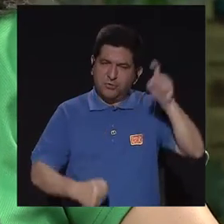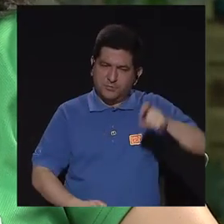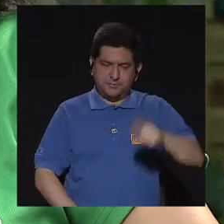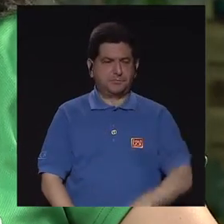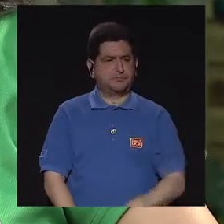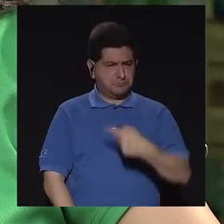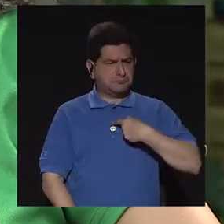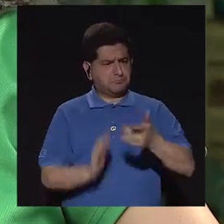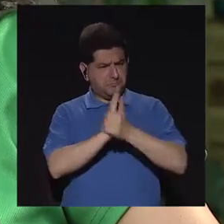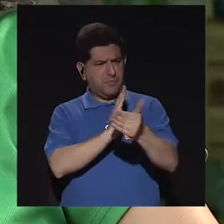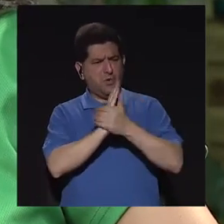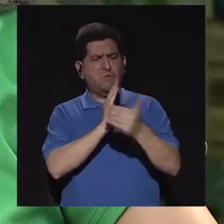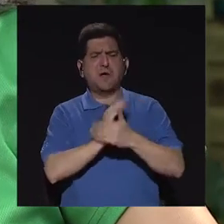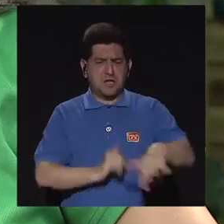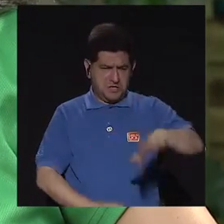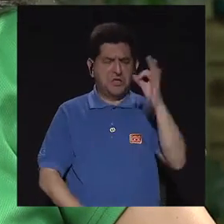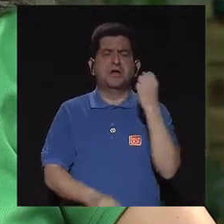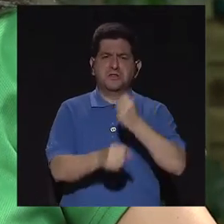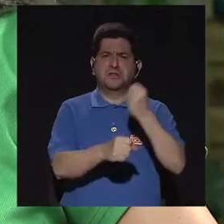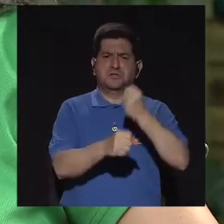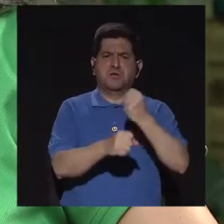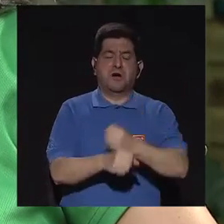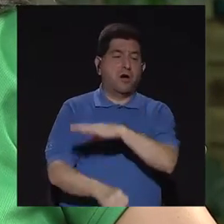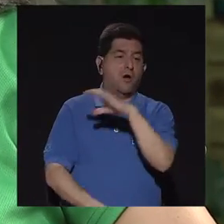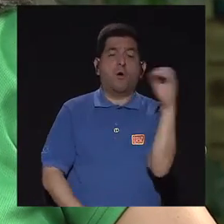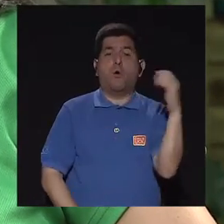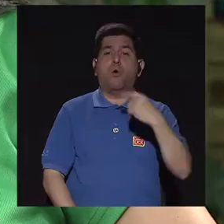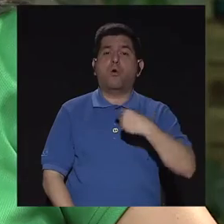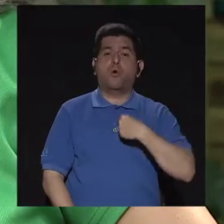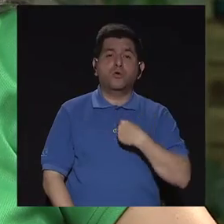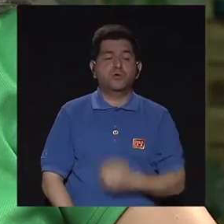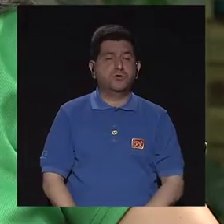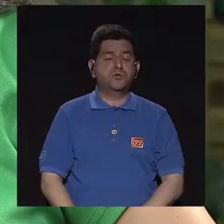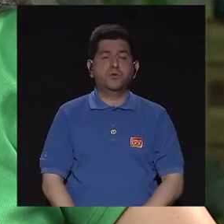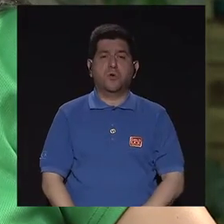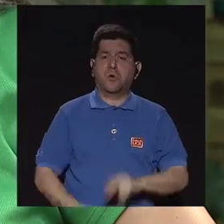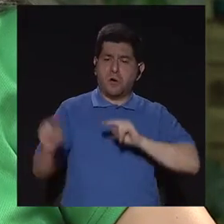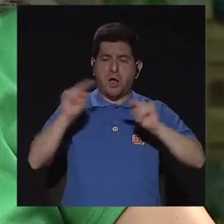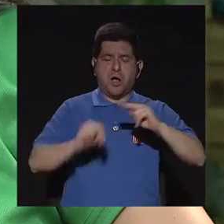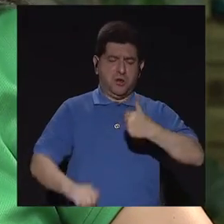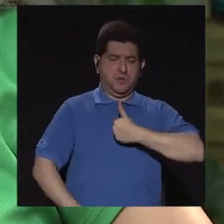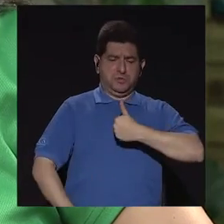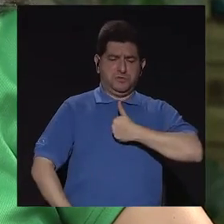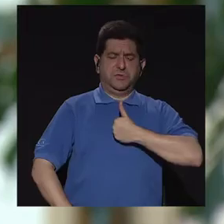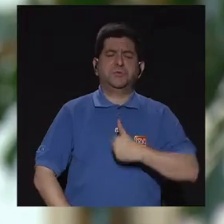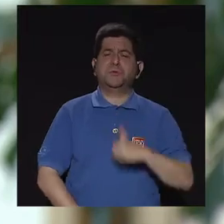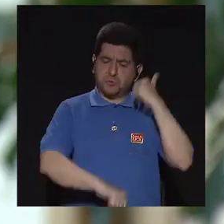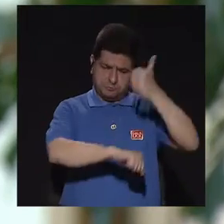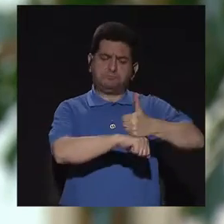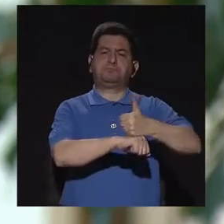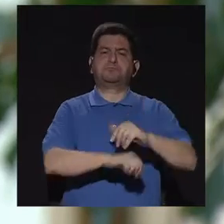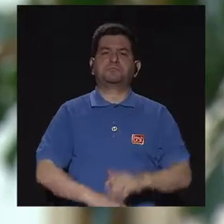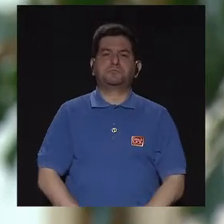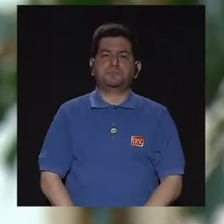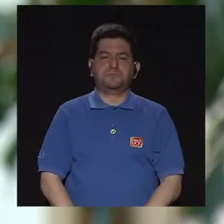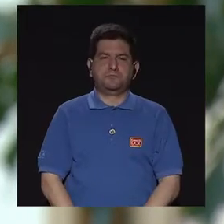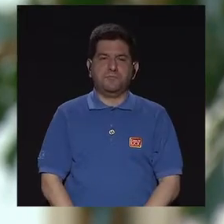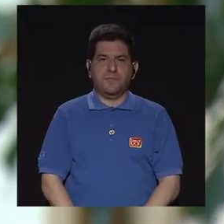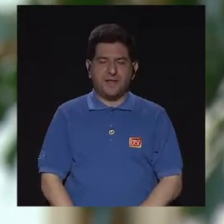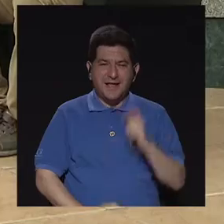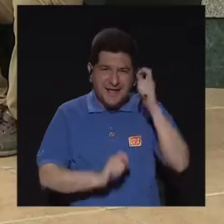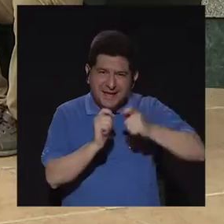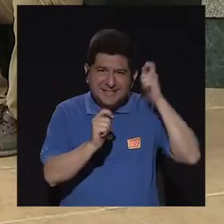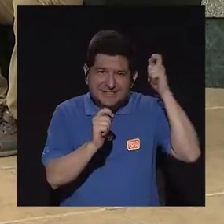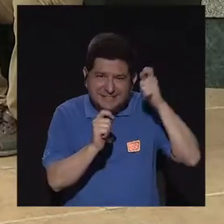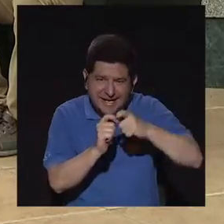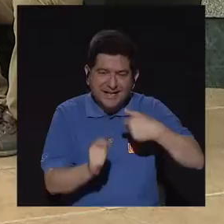poco más y decir, no, yo soy capaz de conseguir un trabajo, y si no, pues me puedo poner un negocio propio o buscar alguna otra cosa. Sí,